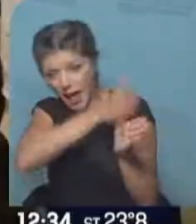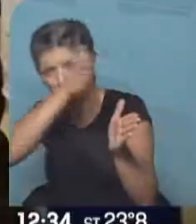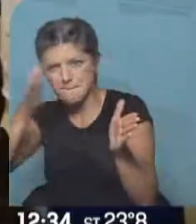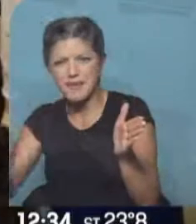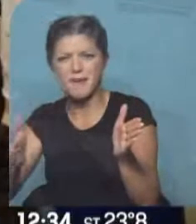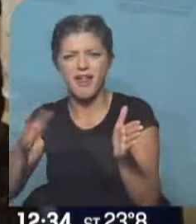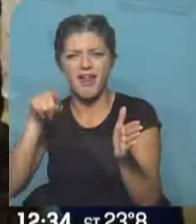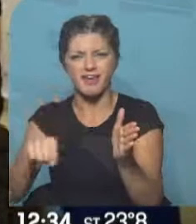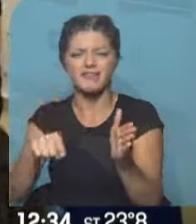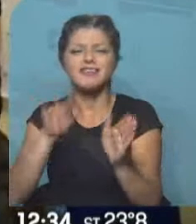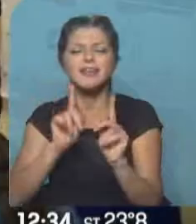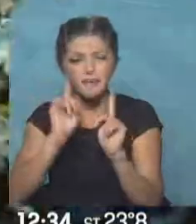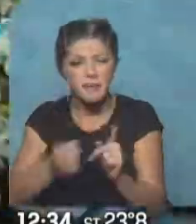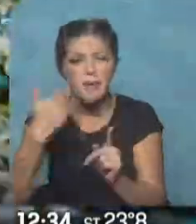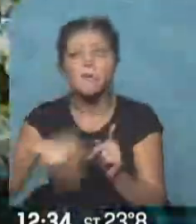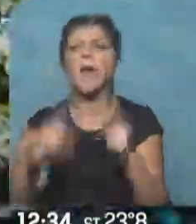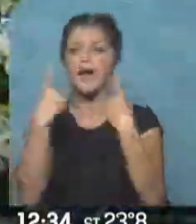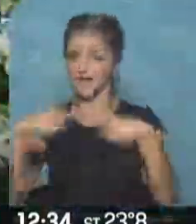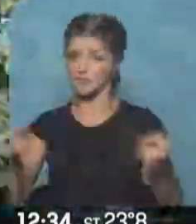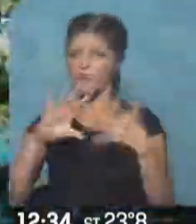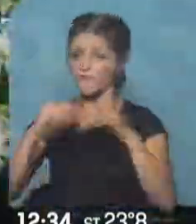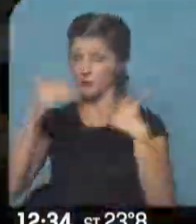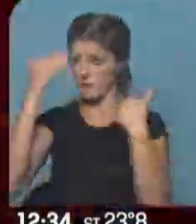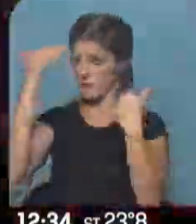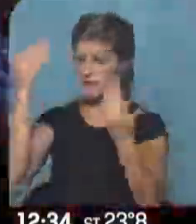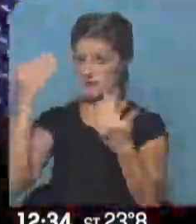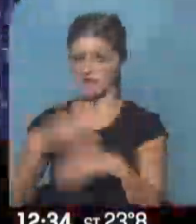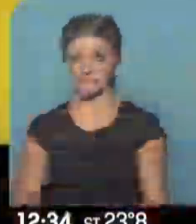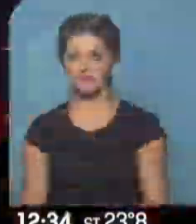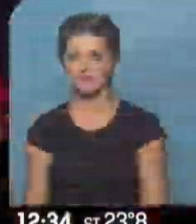que incluso tendrá su canción a modo de himno.